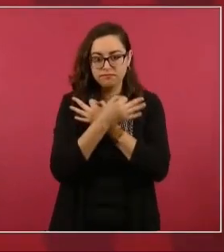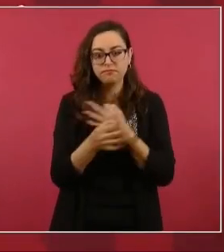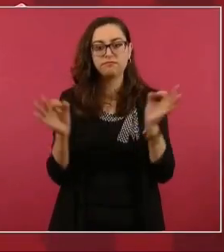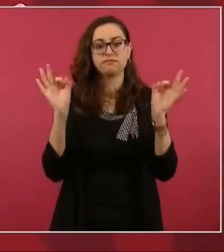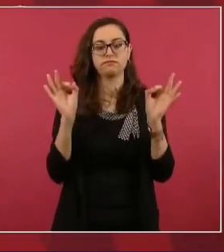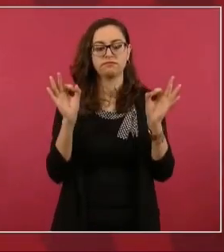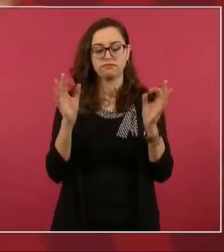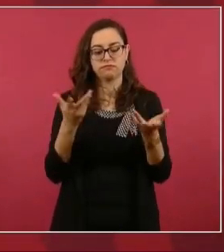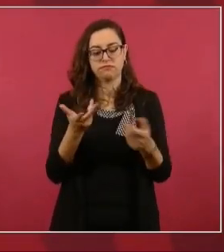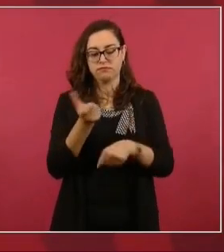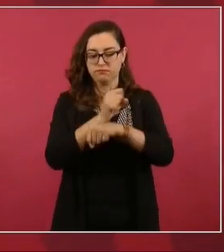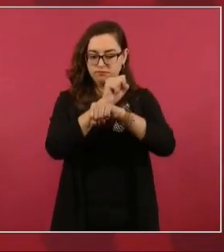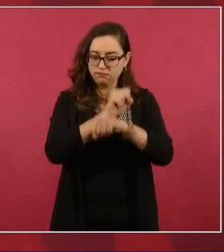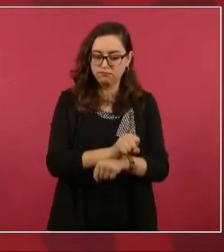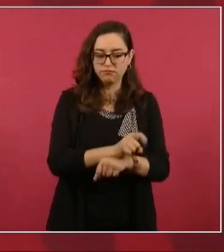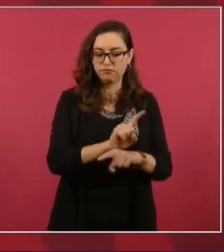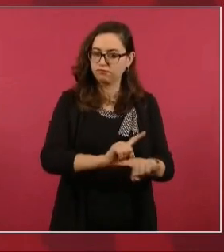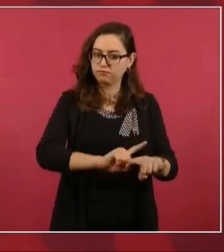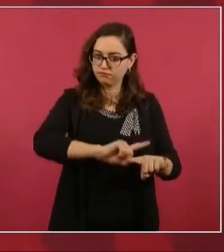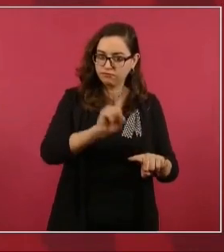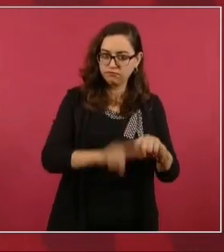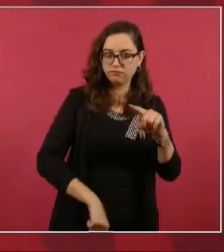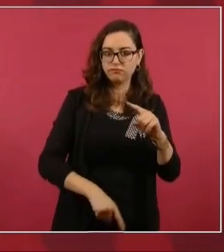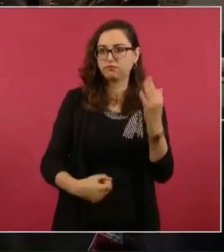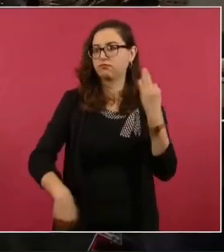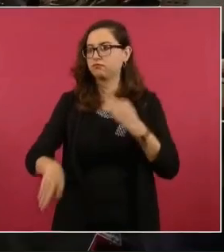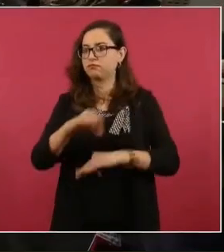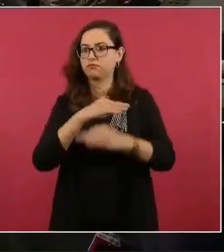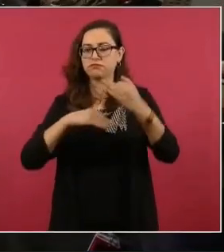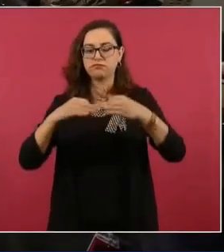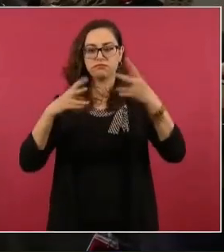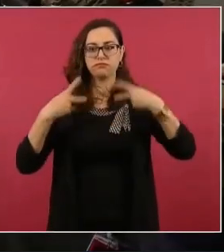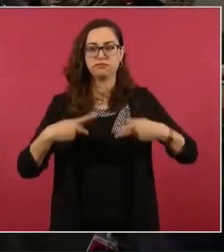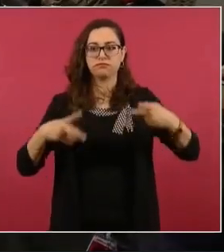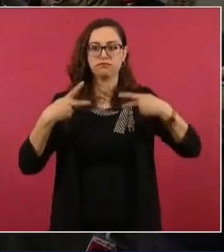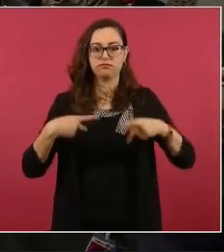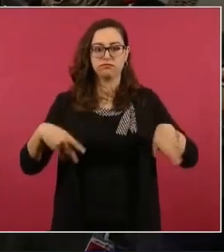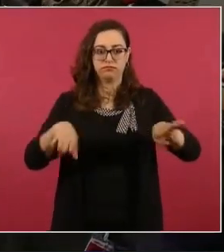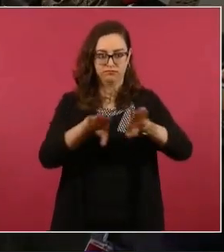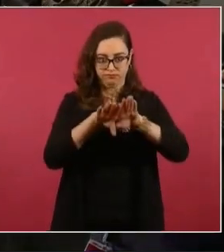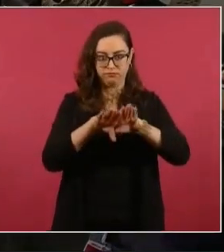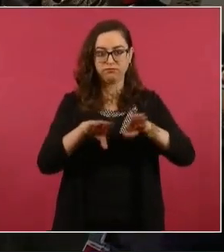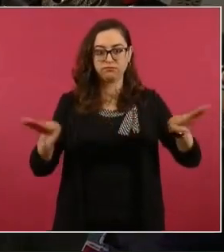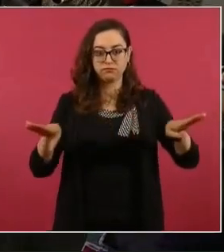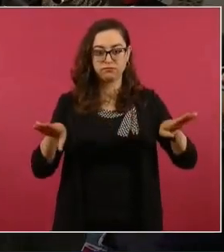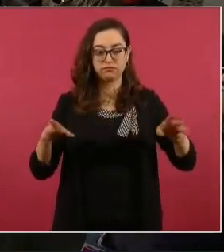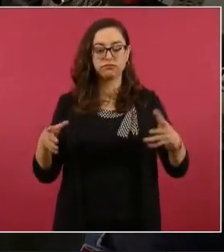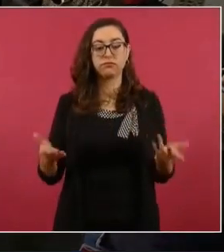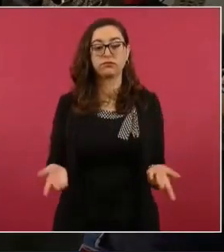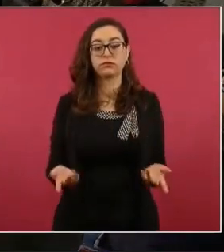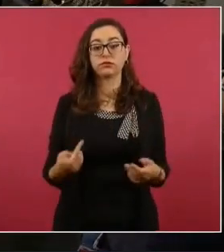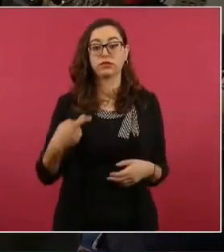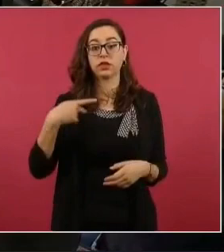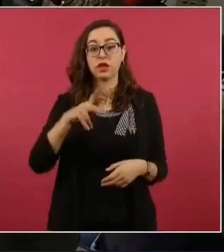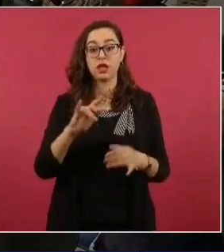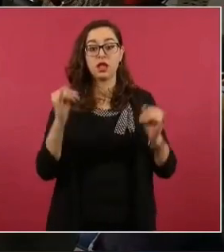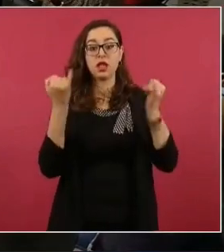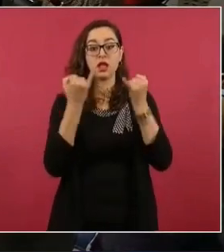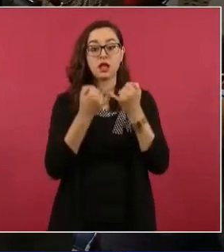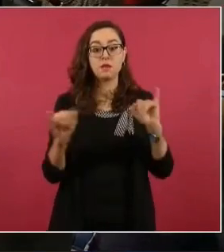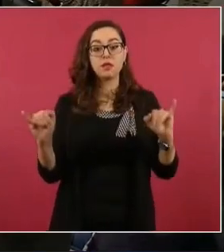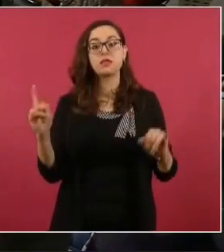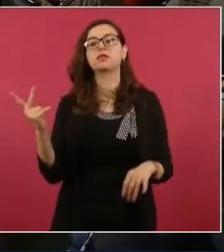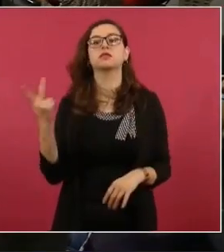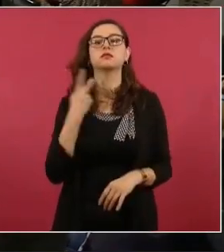la abolición de la esclavitud y la igualdad. Pero la independencia política se